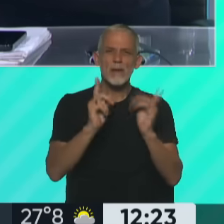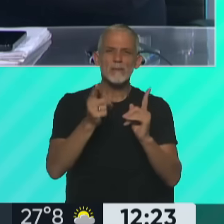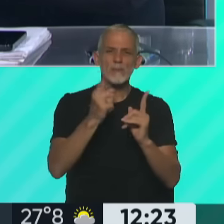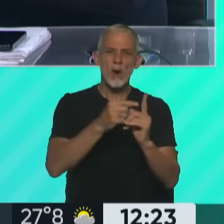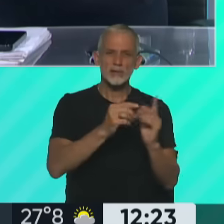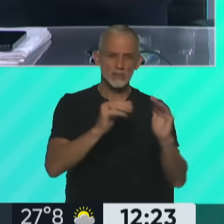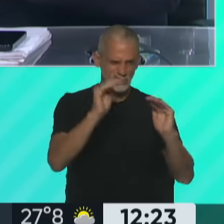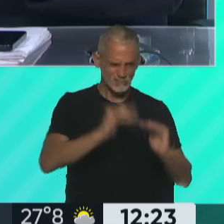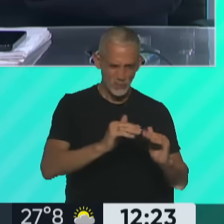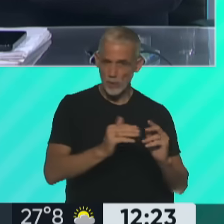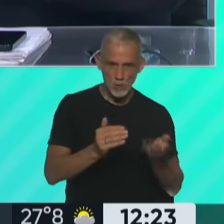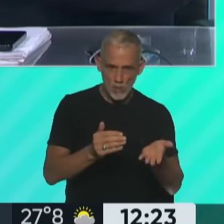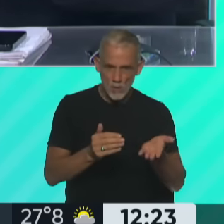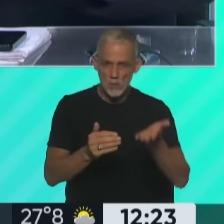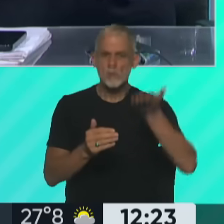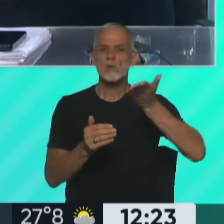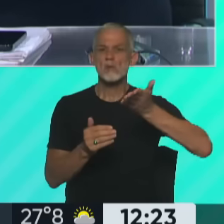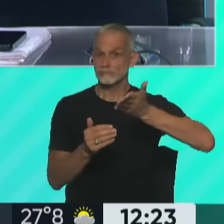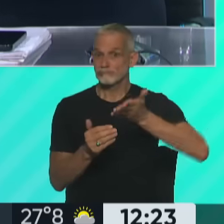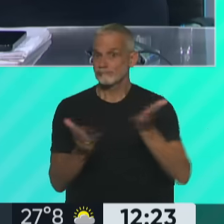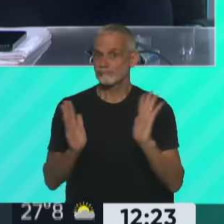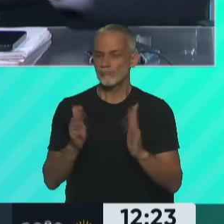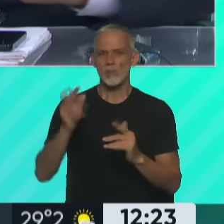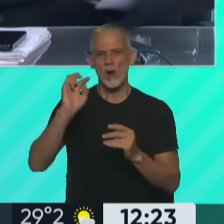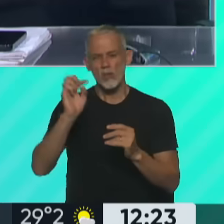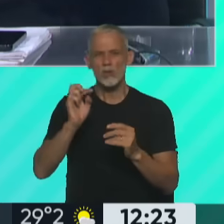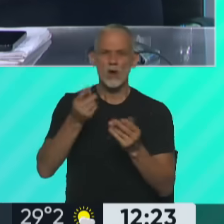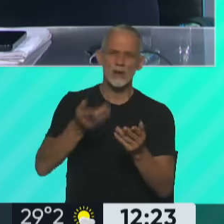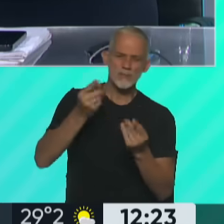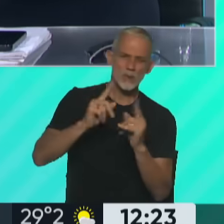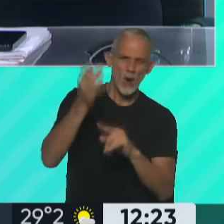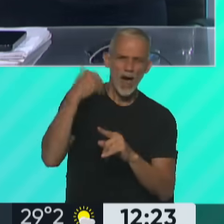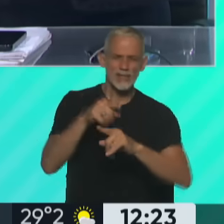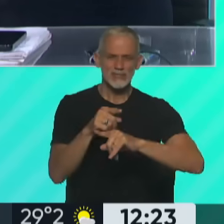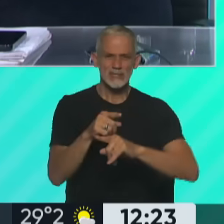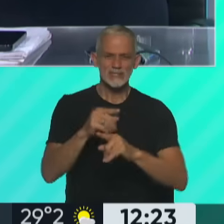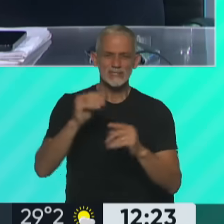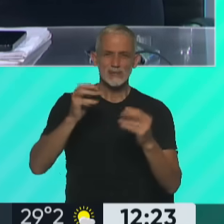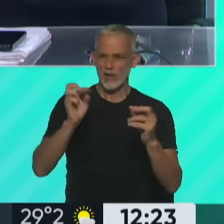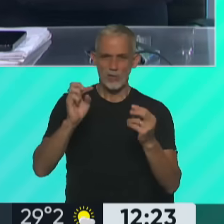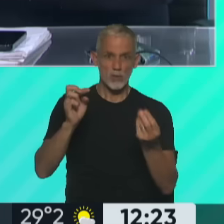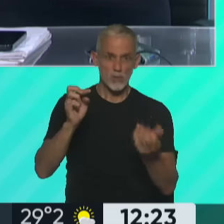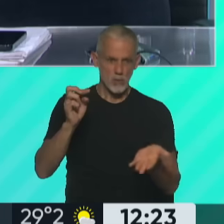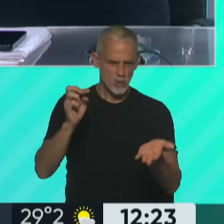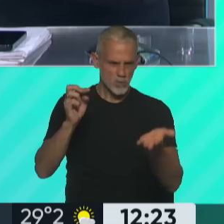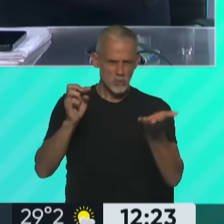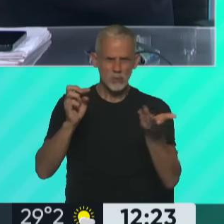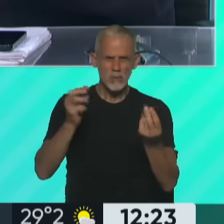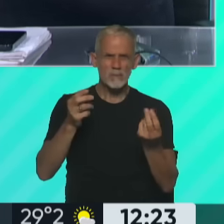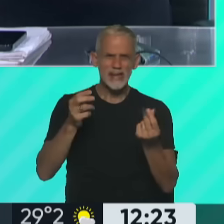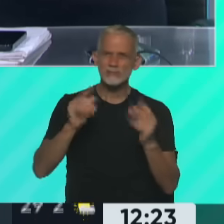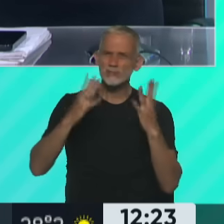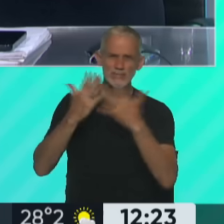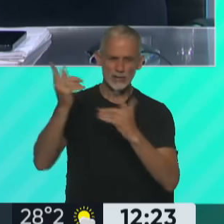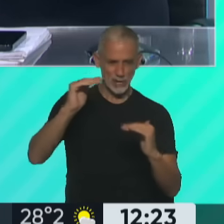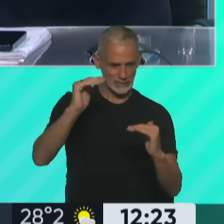de poder adquisitivo que hayan podido tener con una devaluación anterior, con una cuestión de aumentos anteriores por traslado de precios